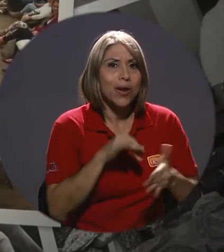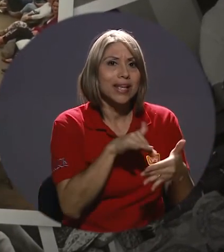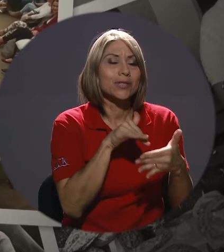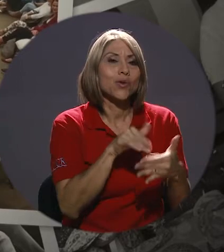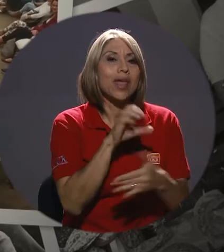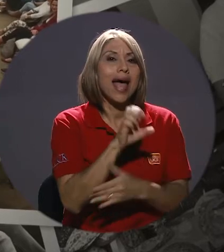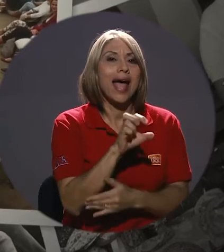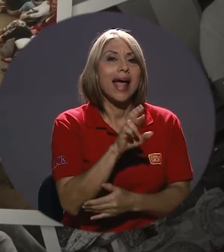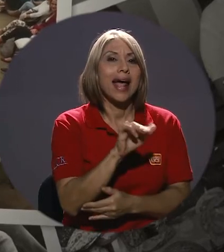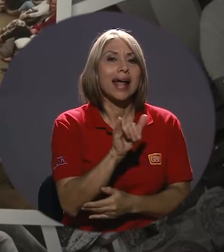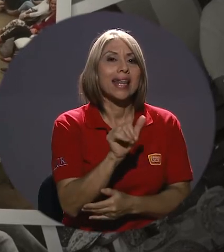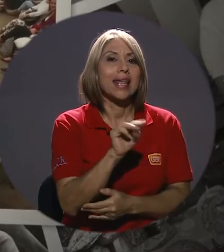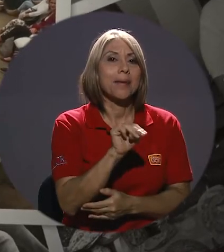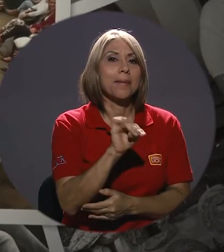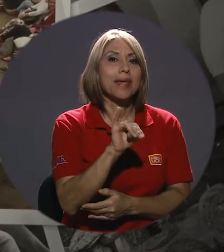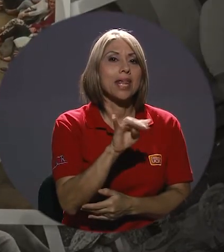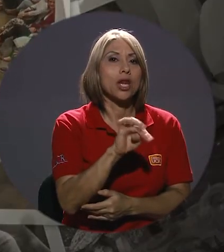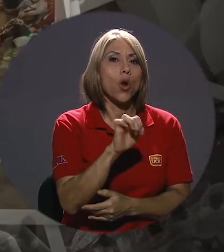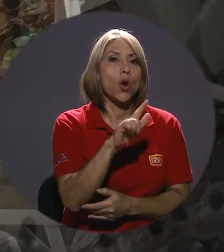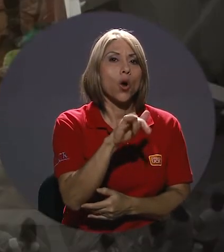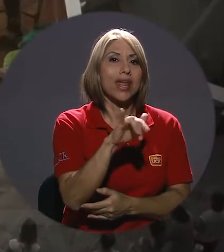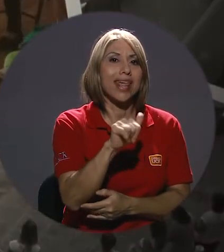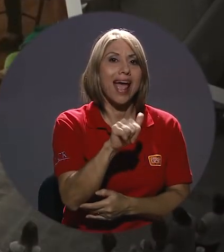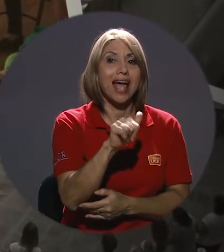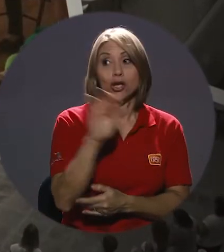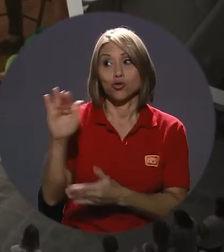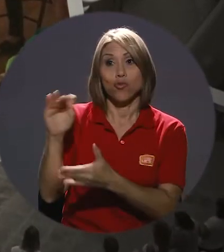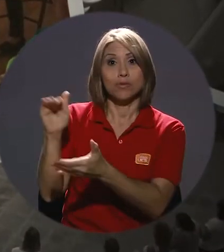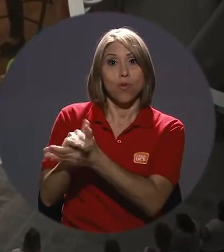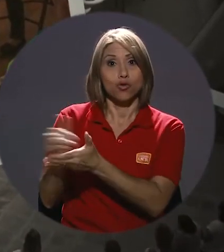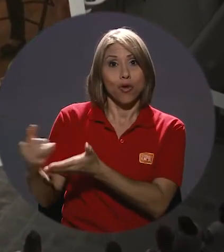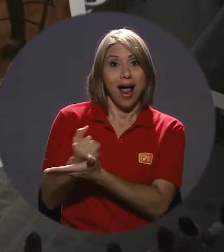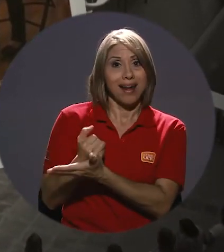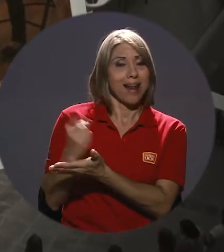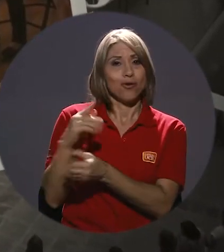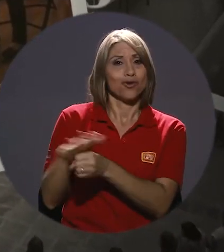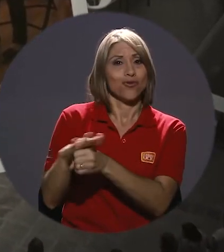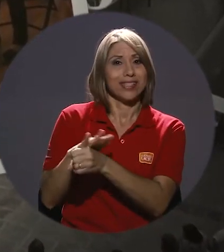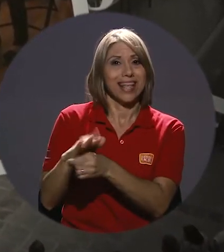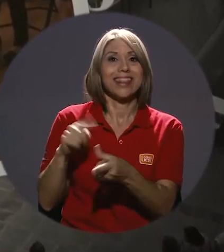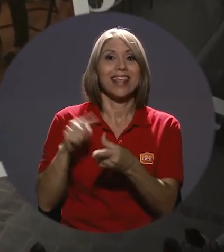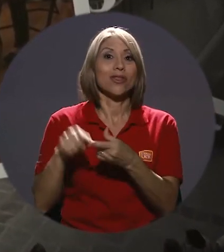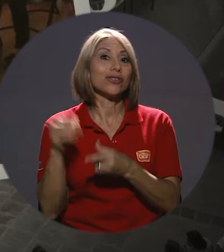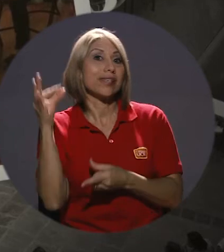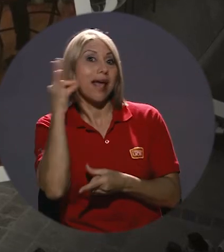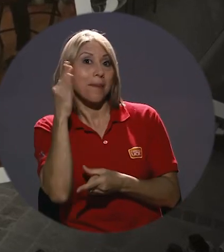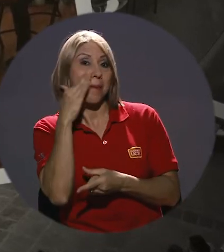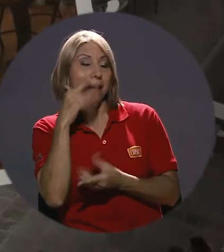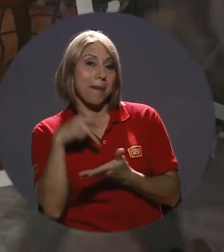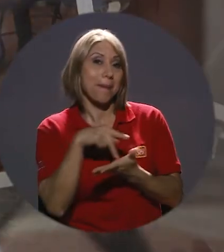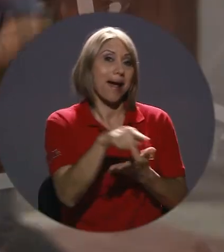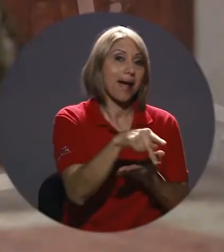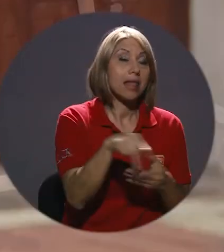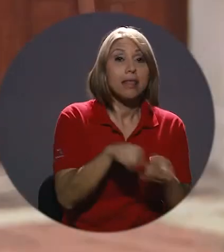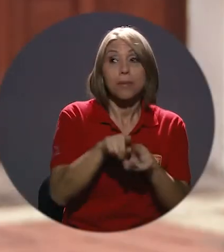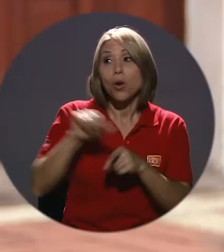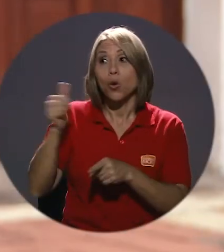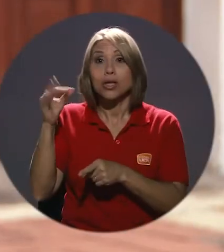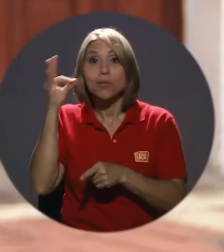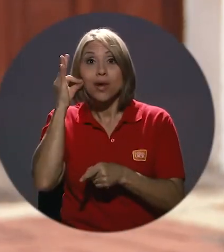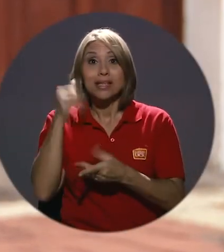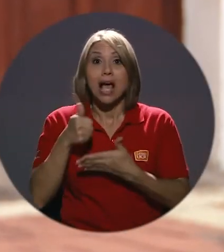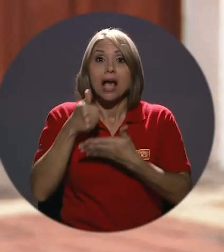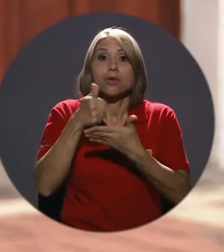criminología, porque lo que el marido gana no es suficiente, entonces ella le paga el estudio. Otras que ayudan a